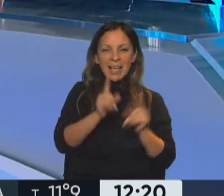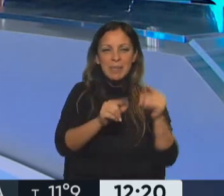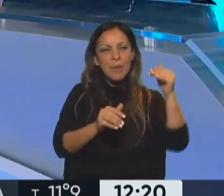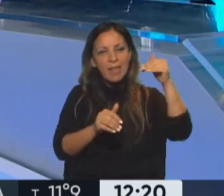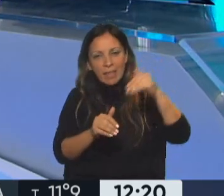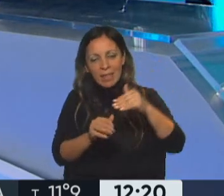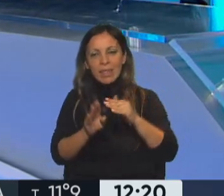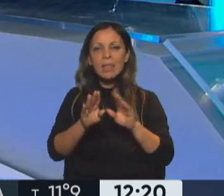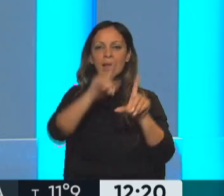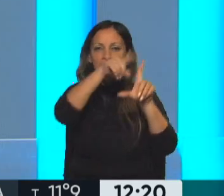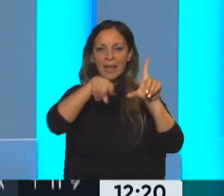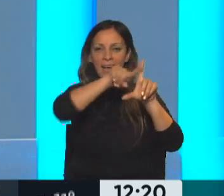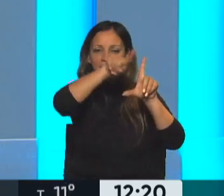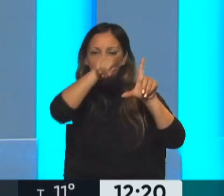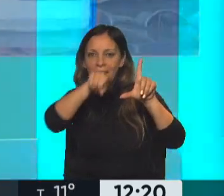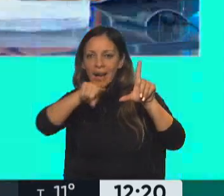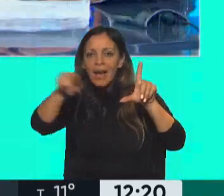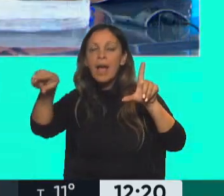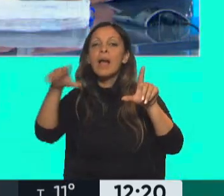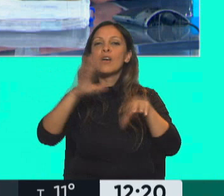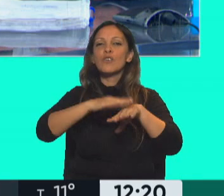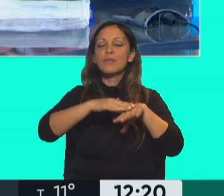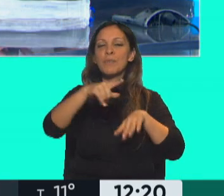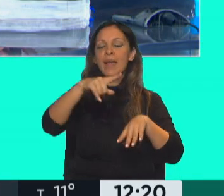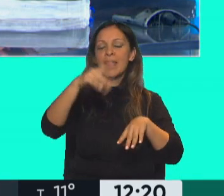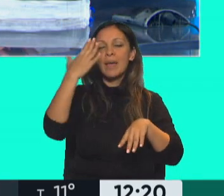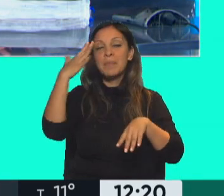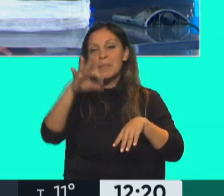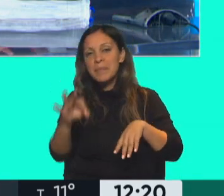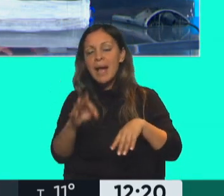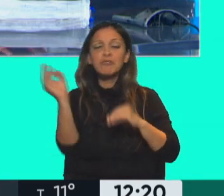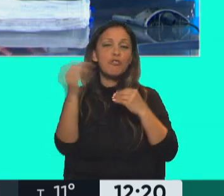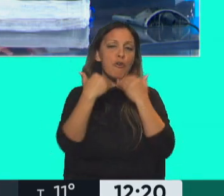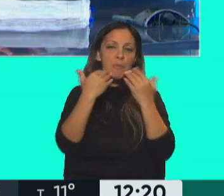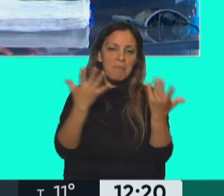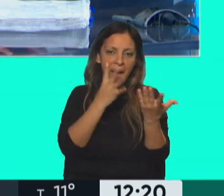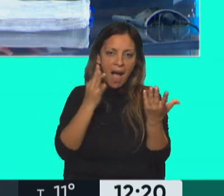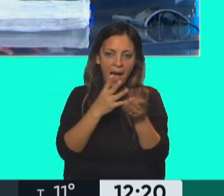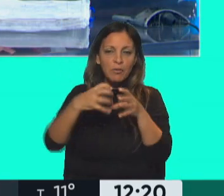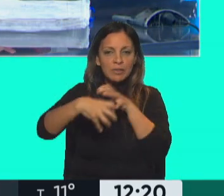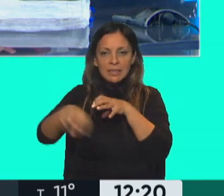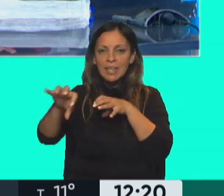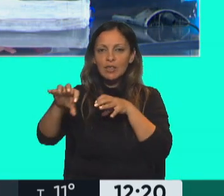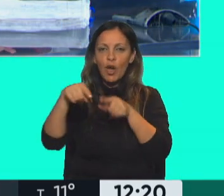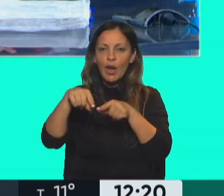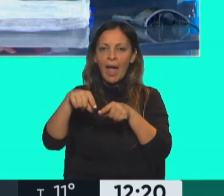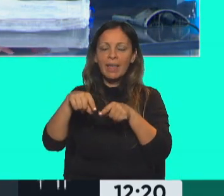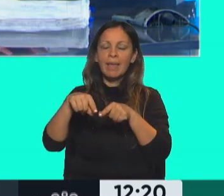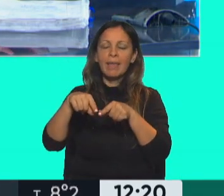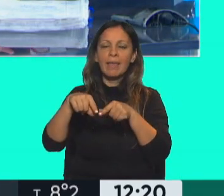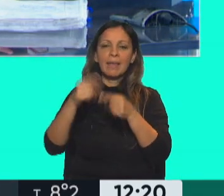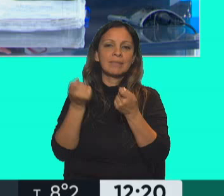bajón que se dio en el mes de marzo, seguramente por razones estacionales o por algún sector en particular que tiró para abajo el